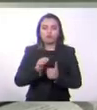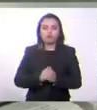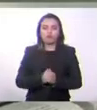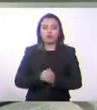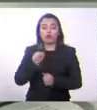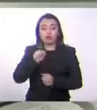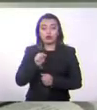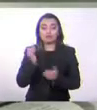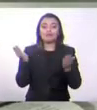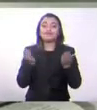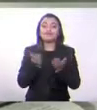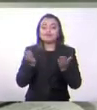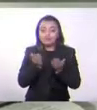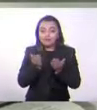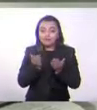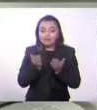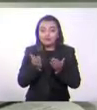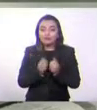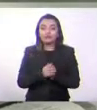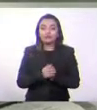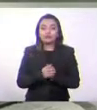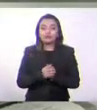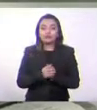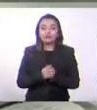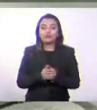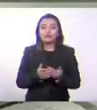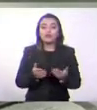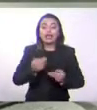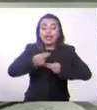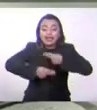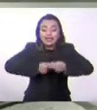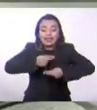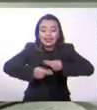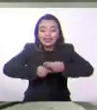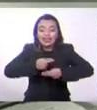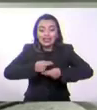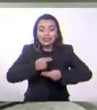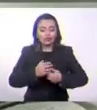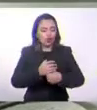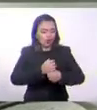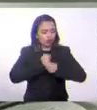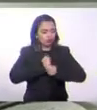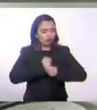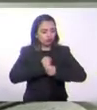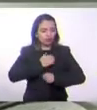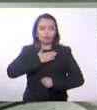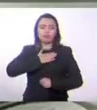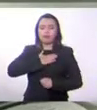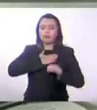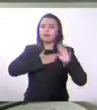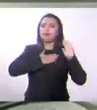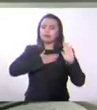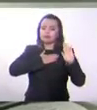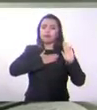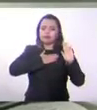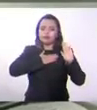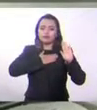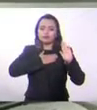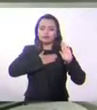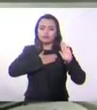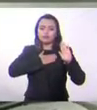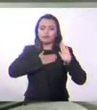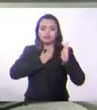Comprometida, que reflejó en la novela Pobrecito poeta que era yo, publicada un año después de su